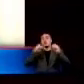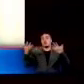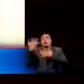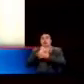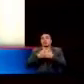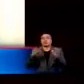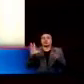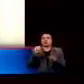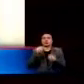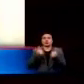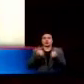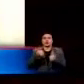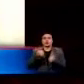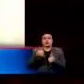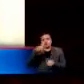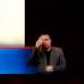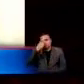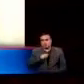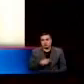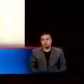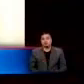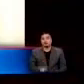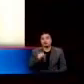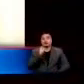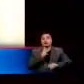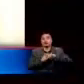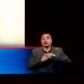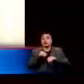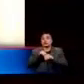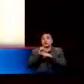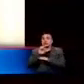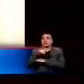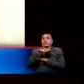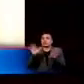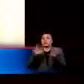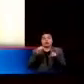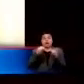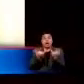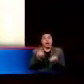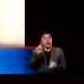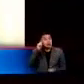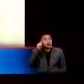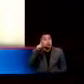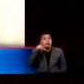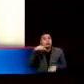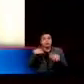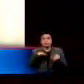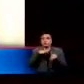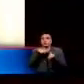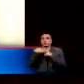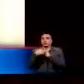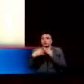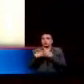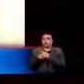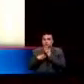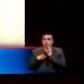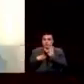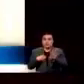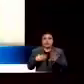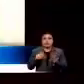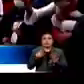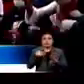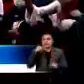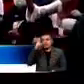eso no va a llevar a nada bueno, a nada positivo. Recordemos que en estos momentos incluso la situación de la pandemia